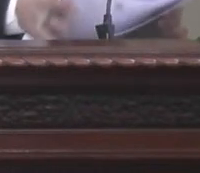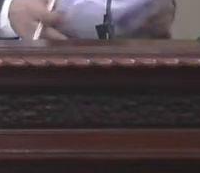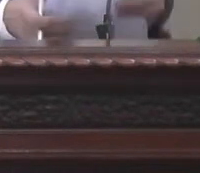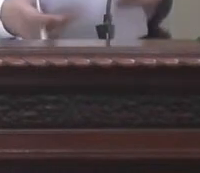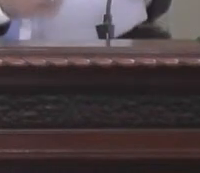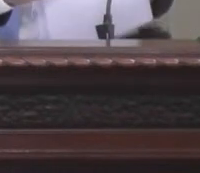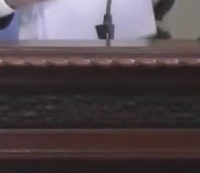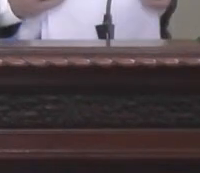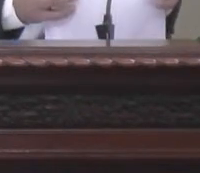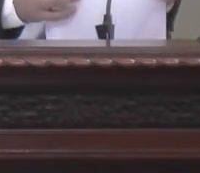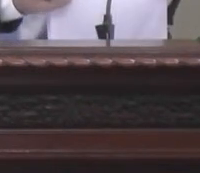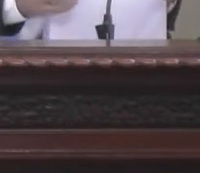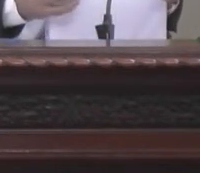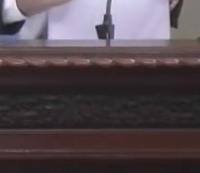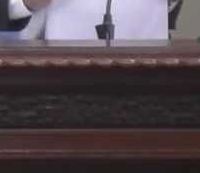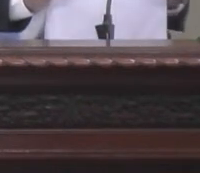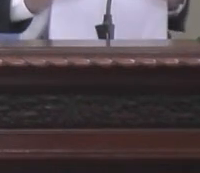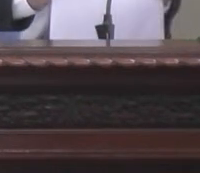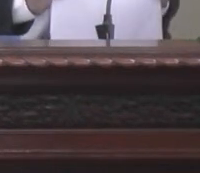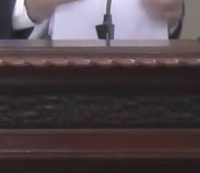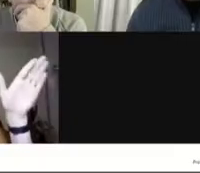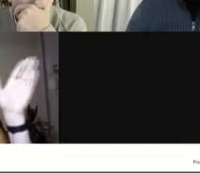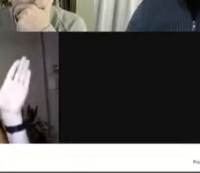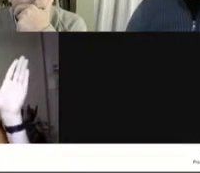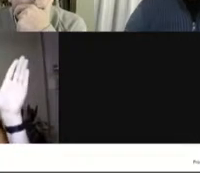140 del orden del día.